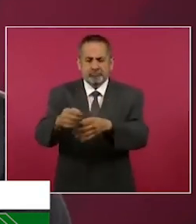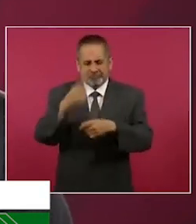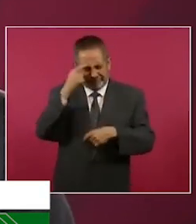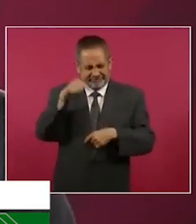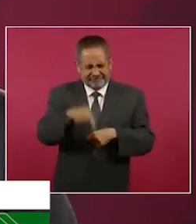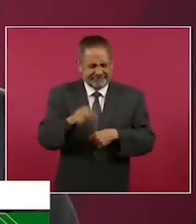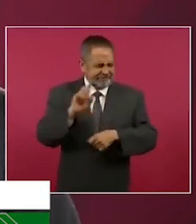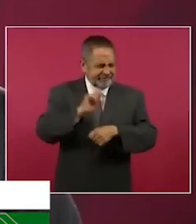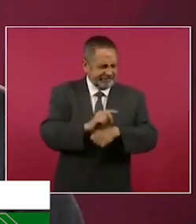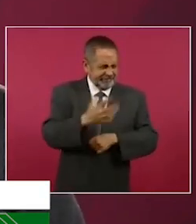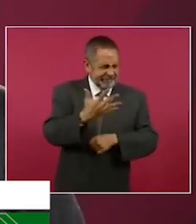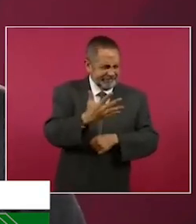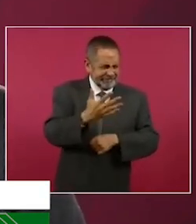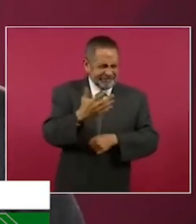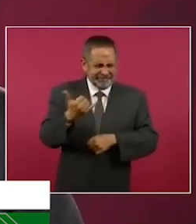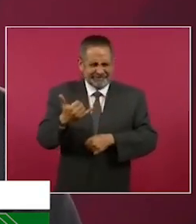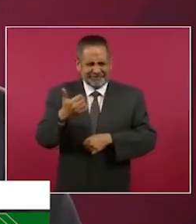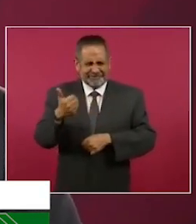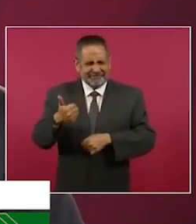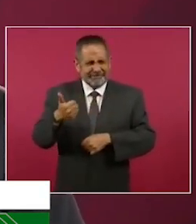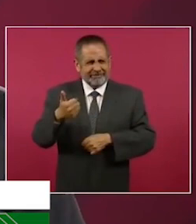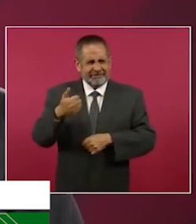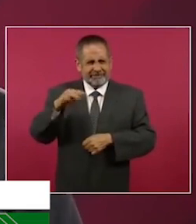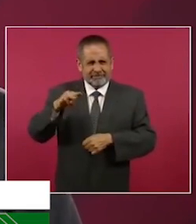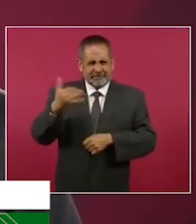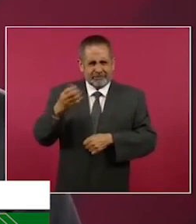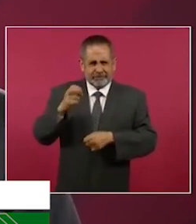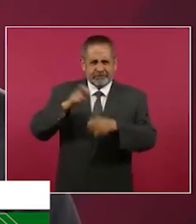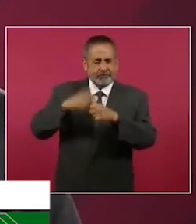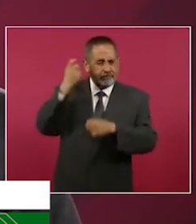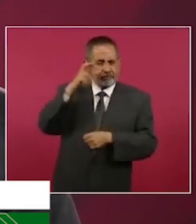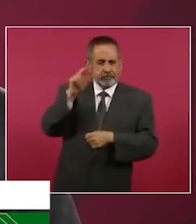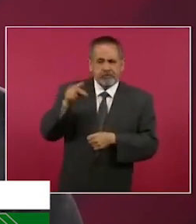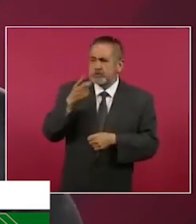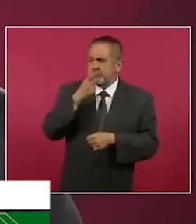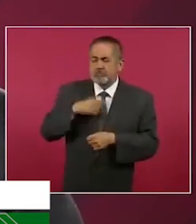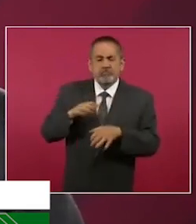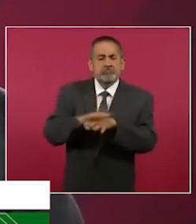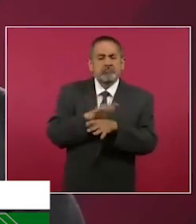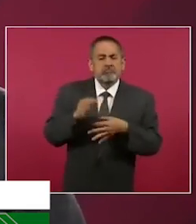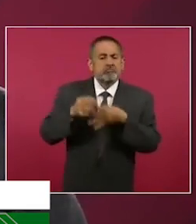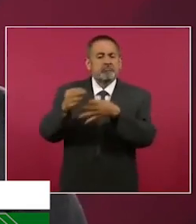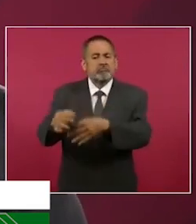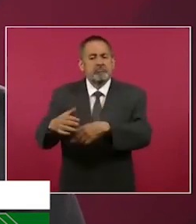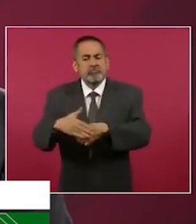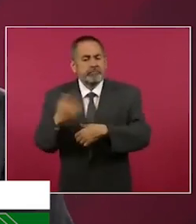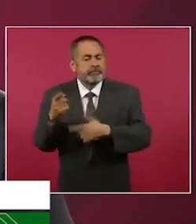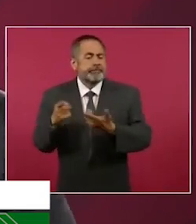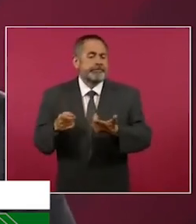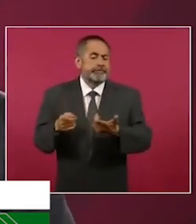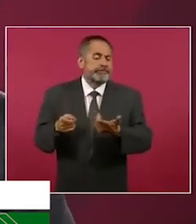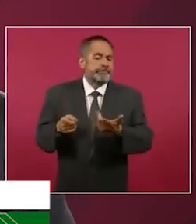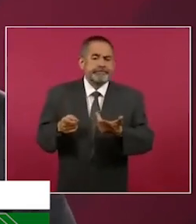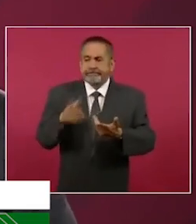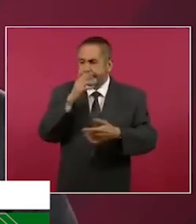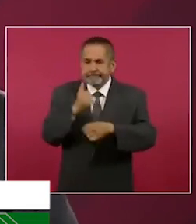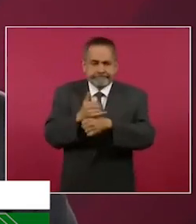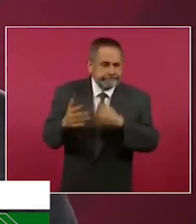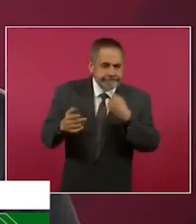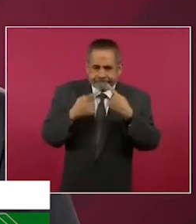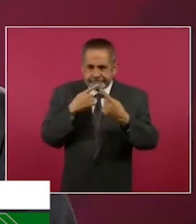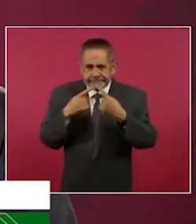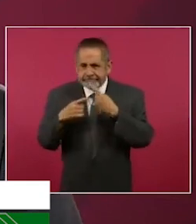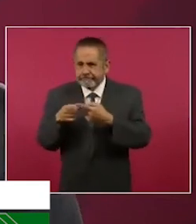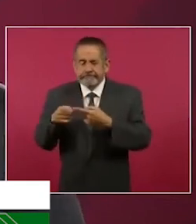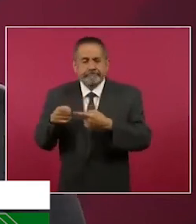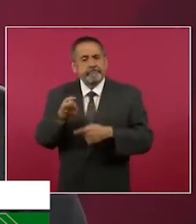y 6 de mayo en el estado de Quintana Roo, que se había pospuesto básicamente porque fue imposible conciliar las